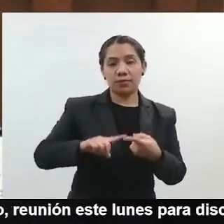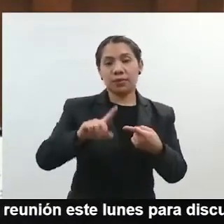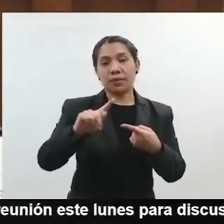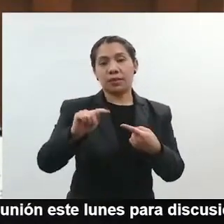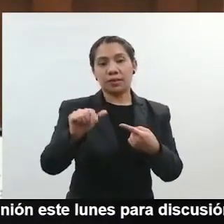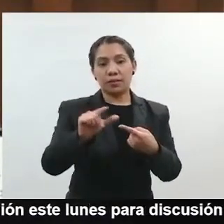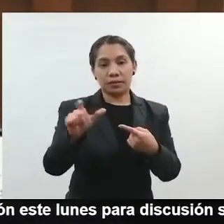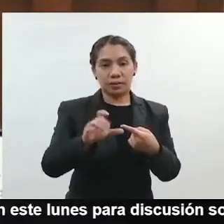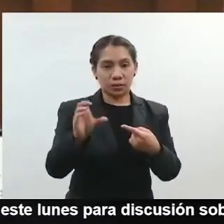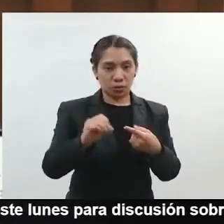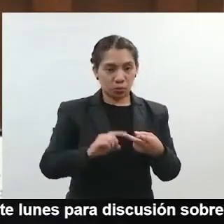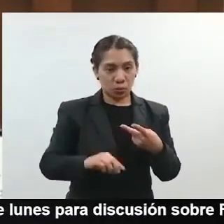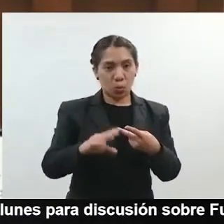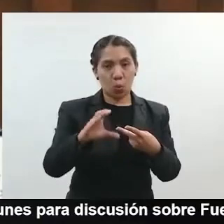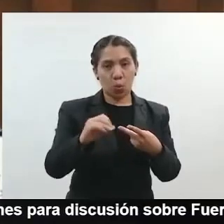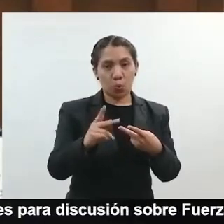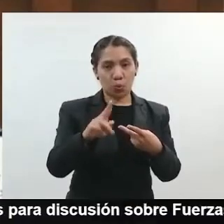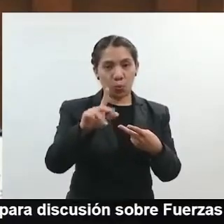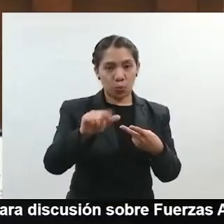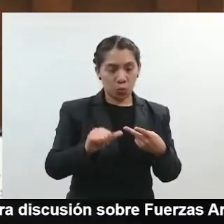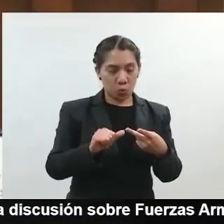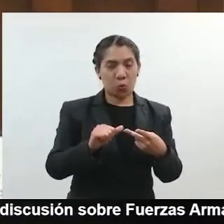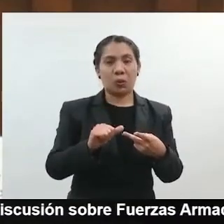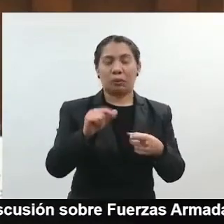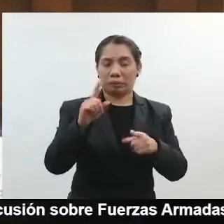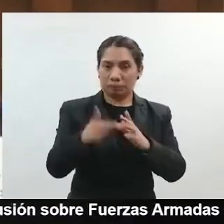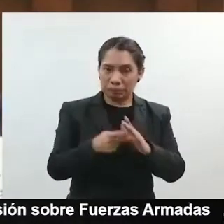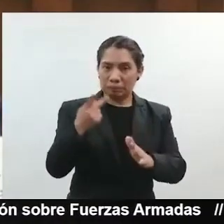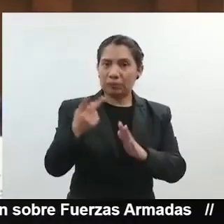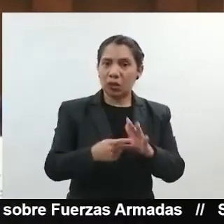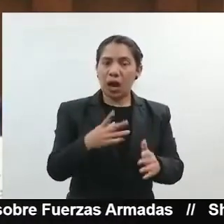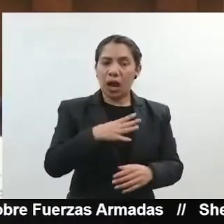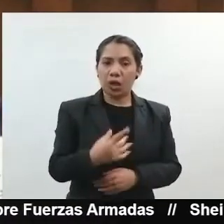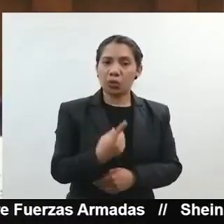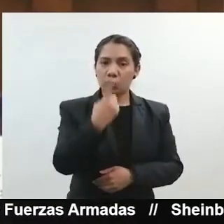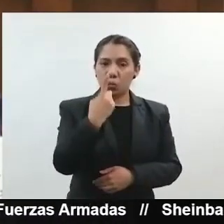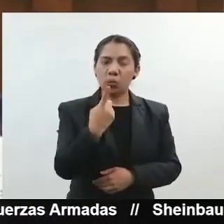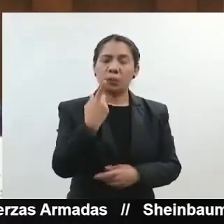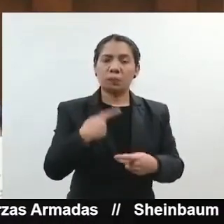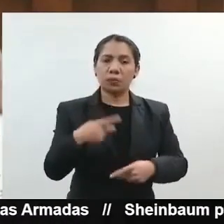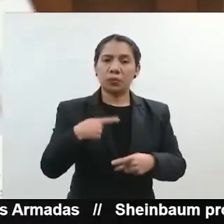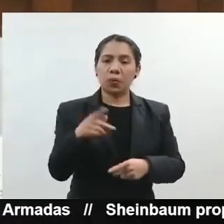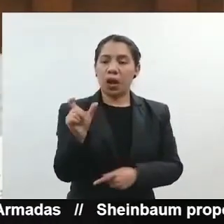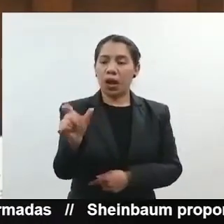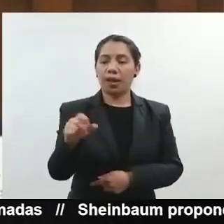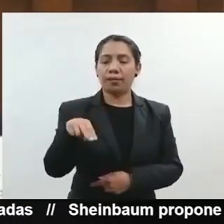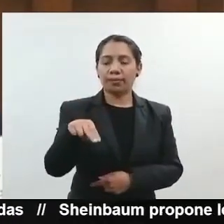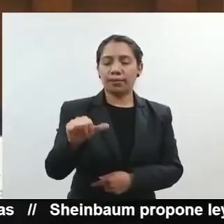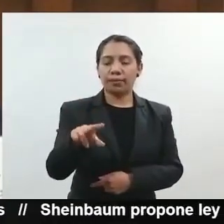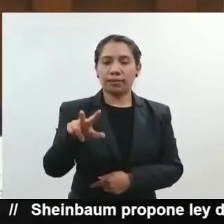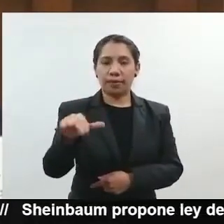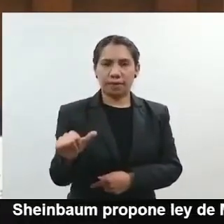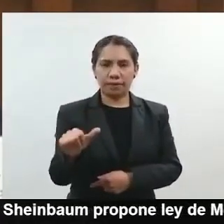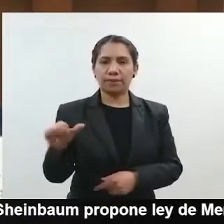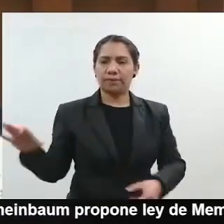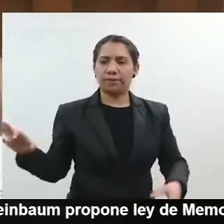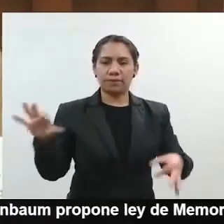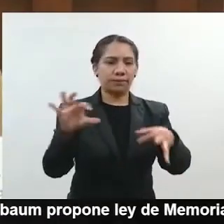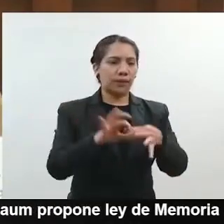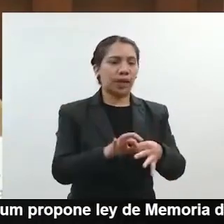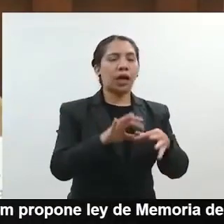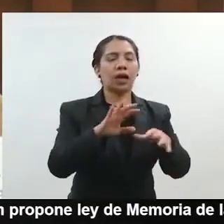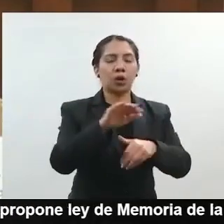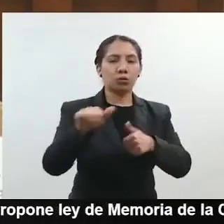hasta Cocula. Mencionan varias veces a una persona de apellido Nava, que coincide con el subjefe de la